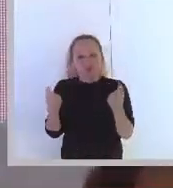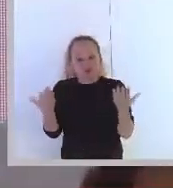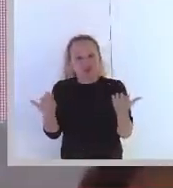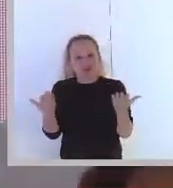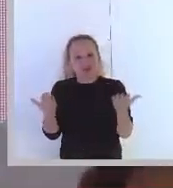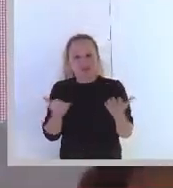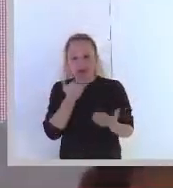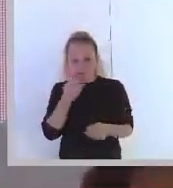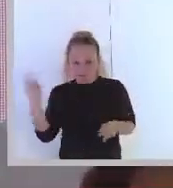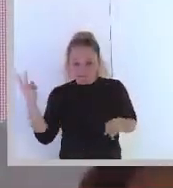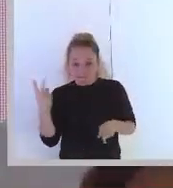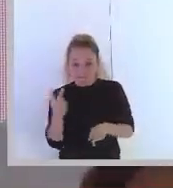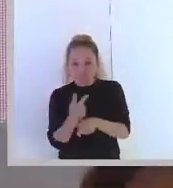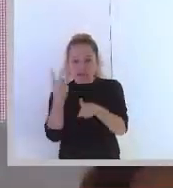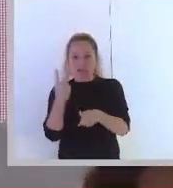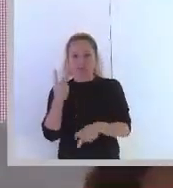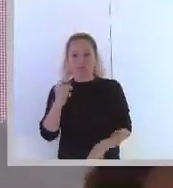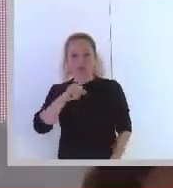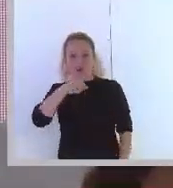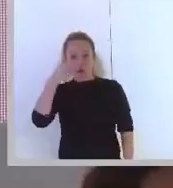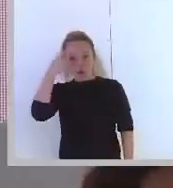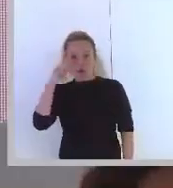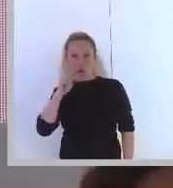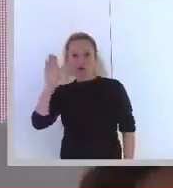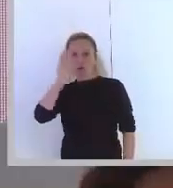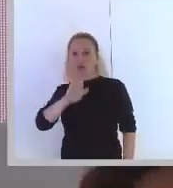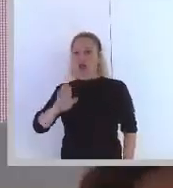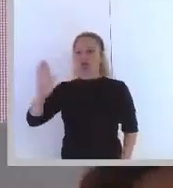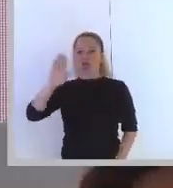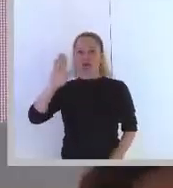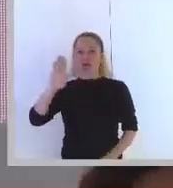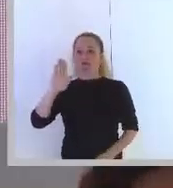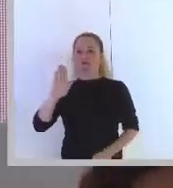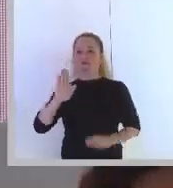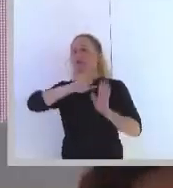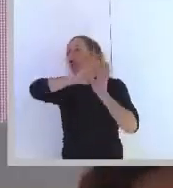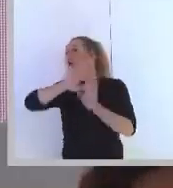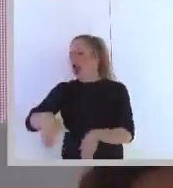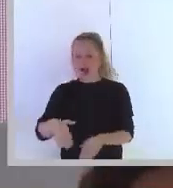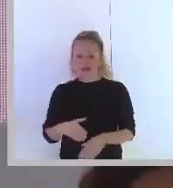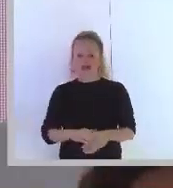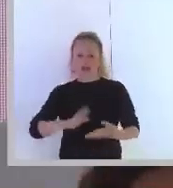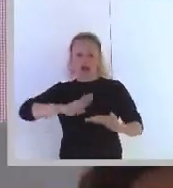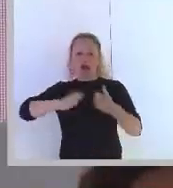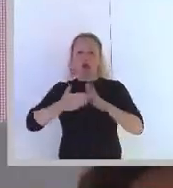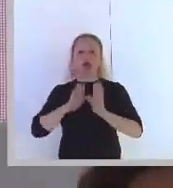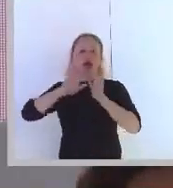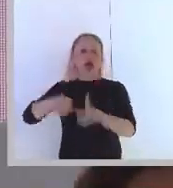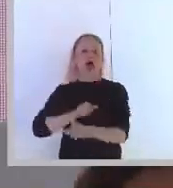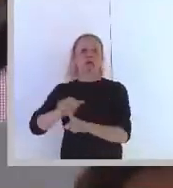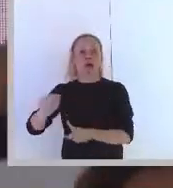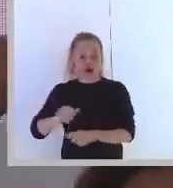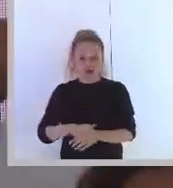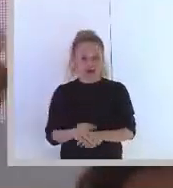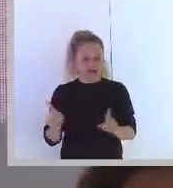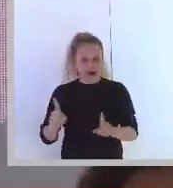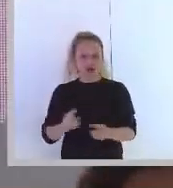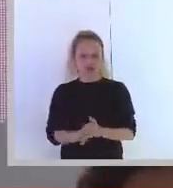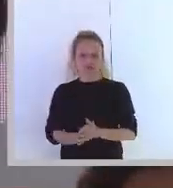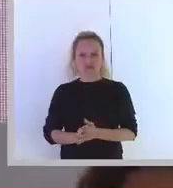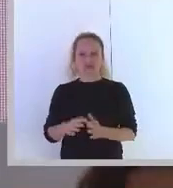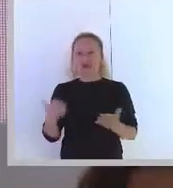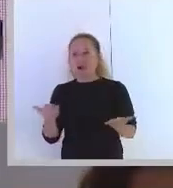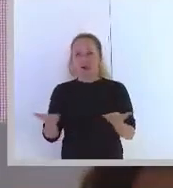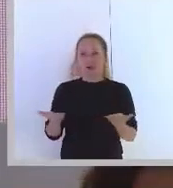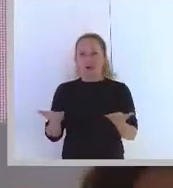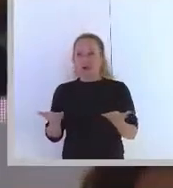lo más peligroso es tener un gobierno que no tenga capacidad de diálogo con las comunidades, que no pueda aproximarse y